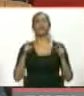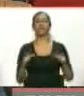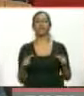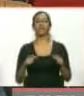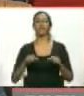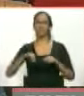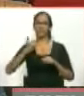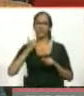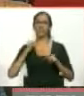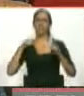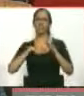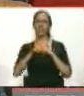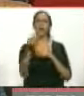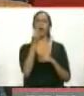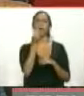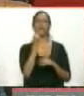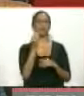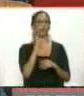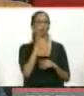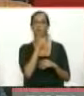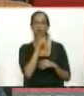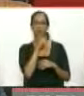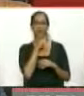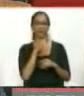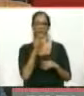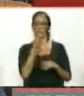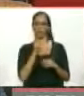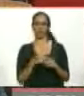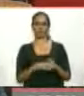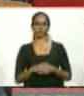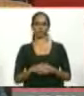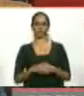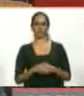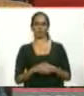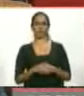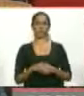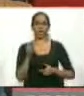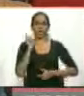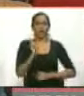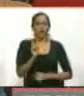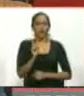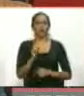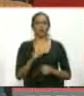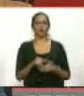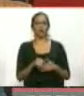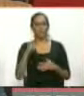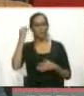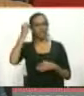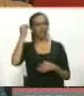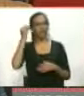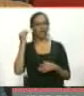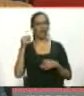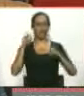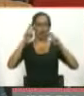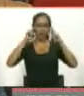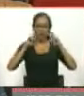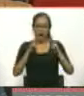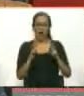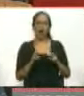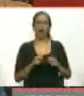su mayoría para comer porque no había e inclusive hay ahí uno se puede revisar los documentales